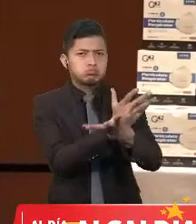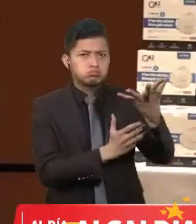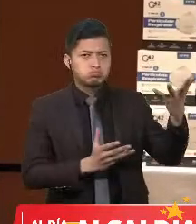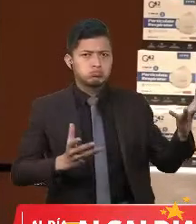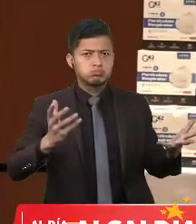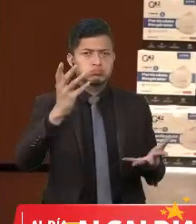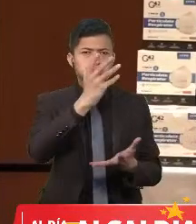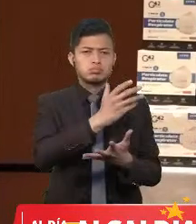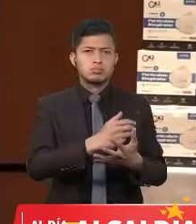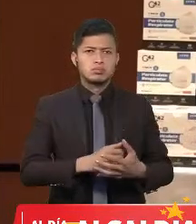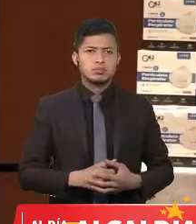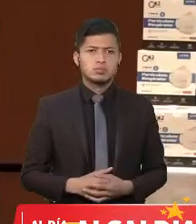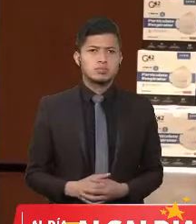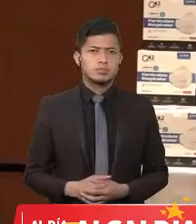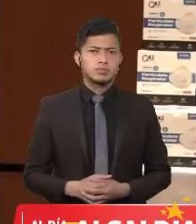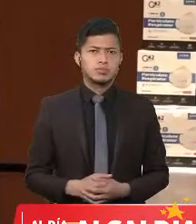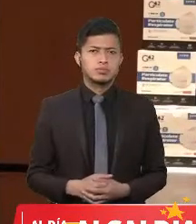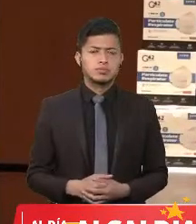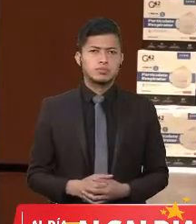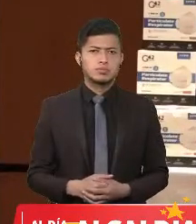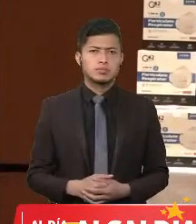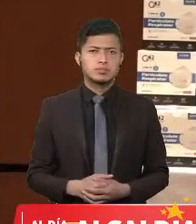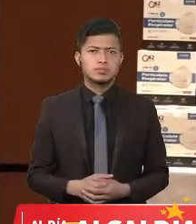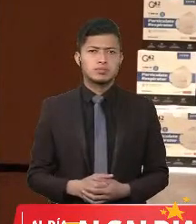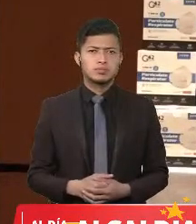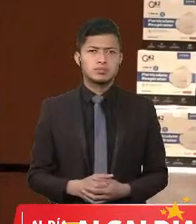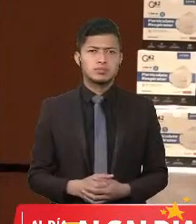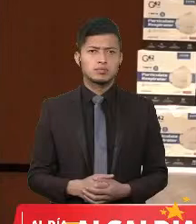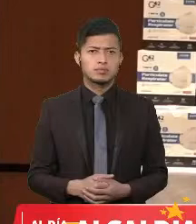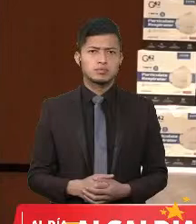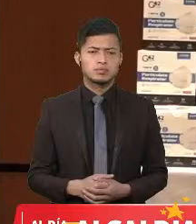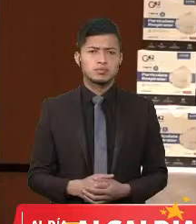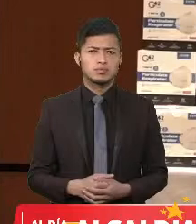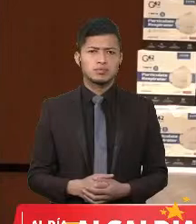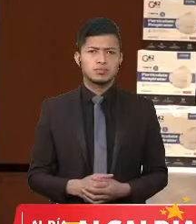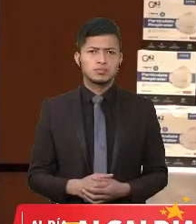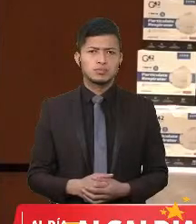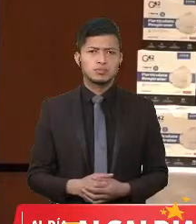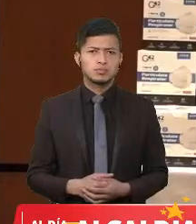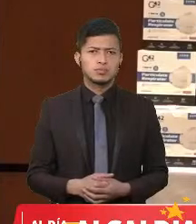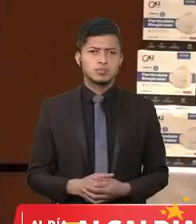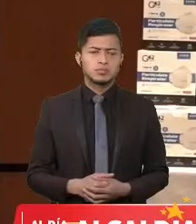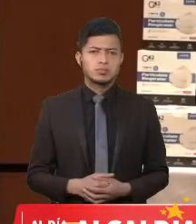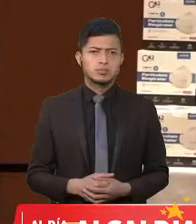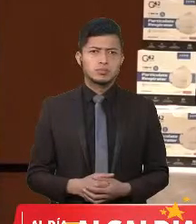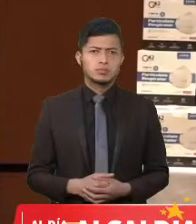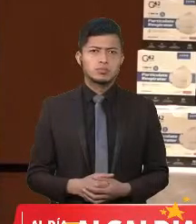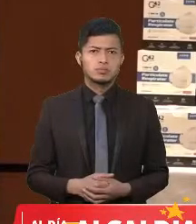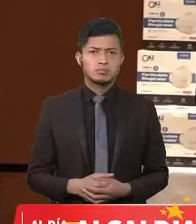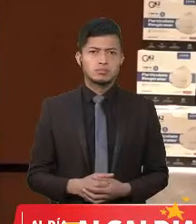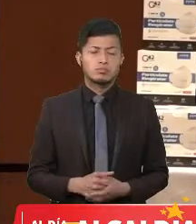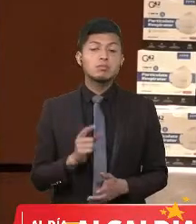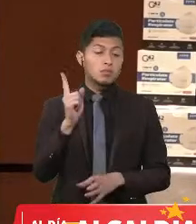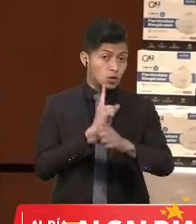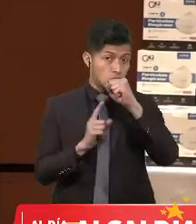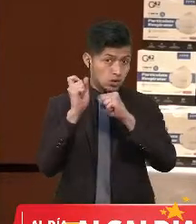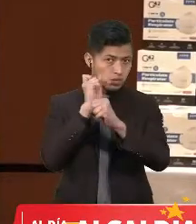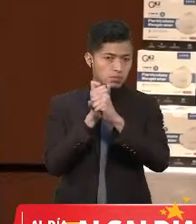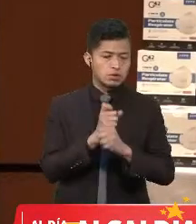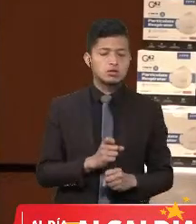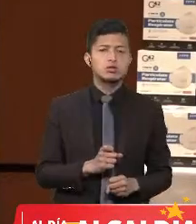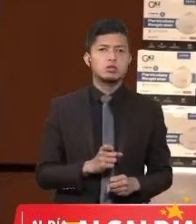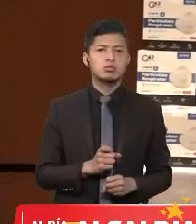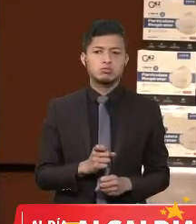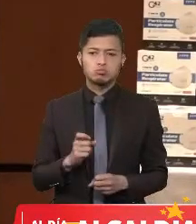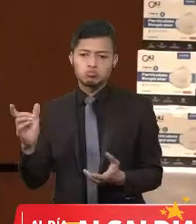frontera. La sexta unidad que arribó a Colombia el año pasado a